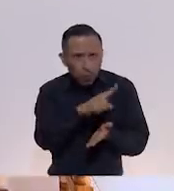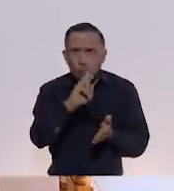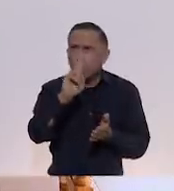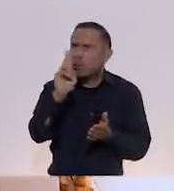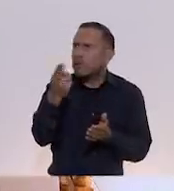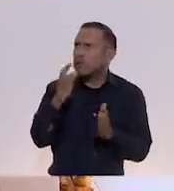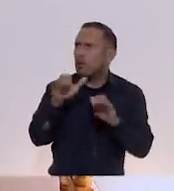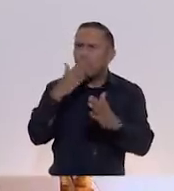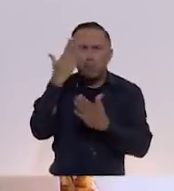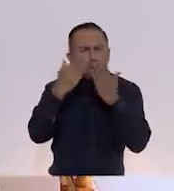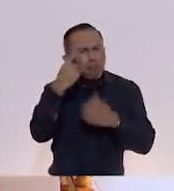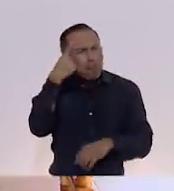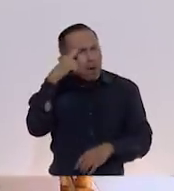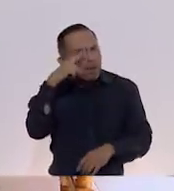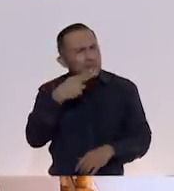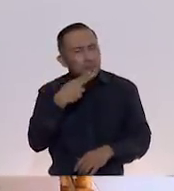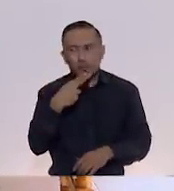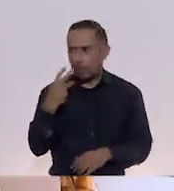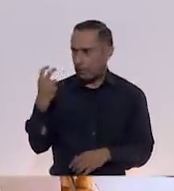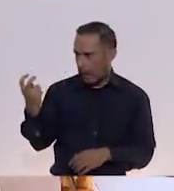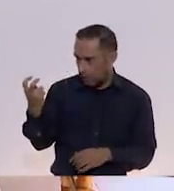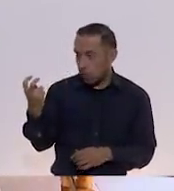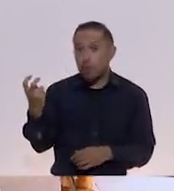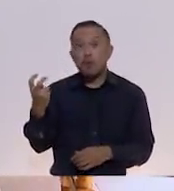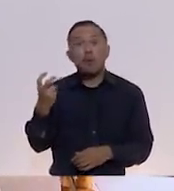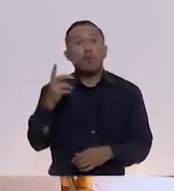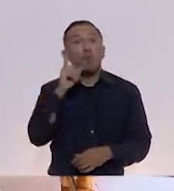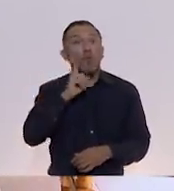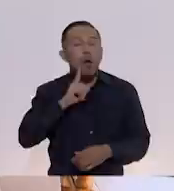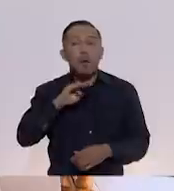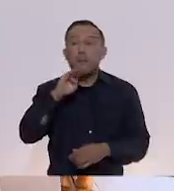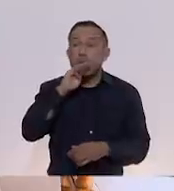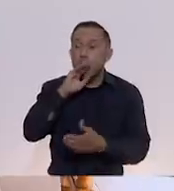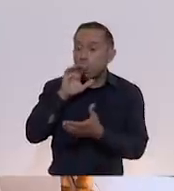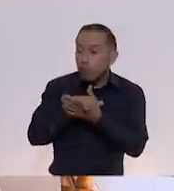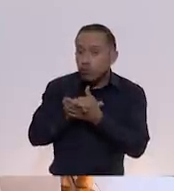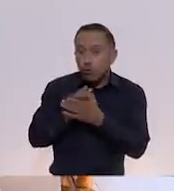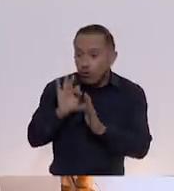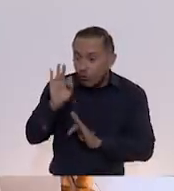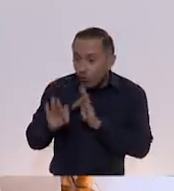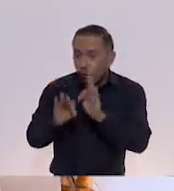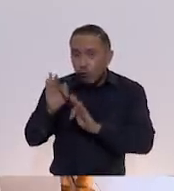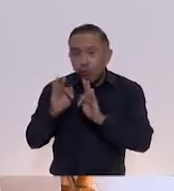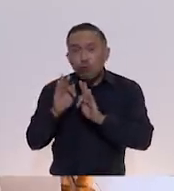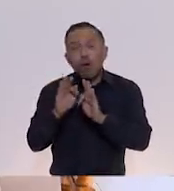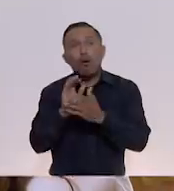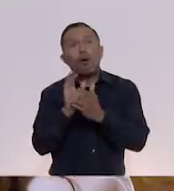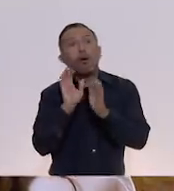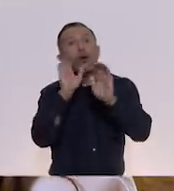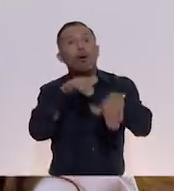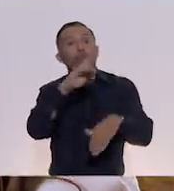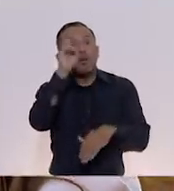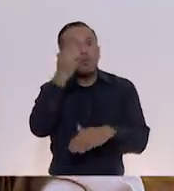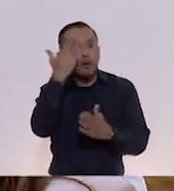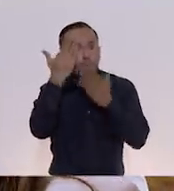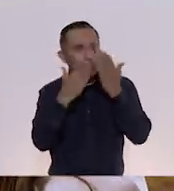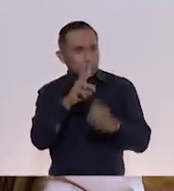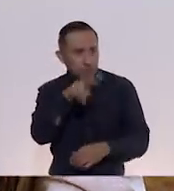Las buenas madres y las buenas esposas, simple y sencillamente, no tienen que ir a la universidad. Eso es todo.